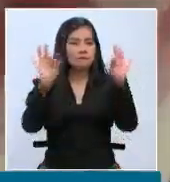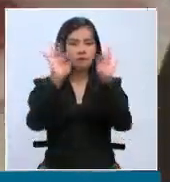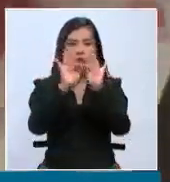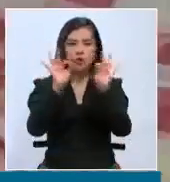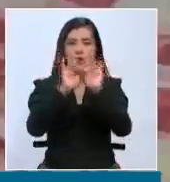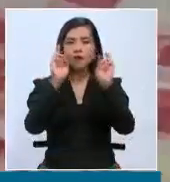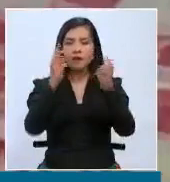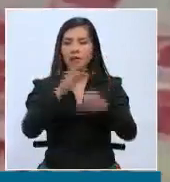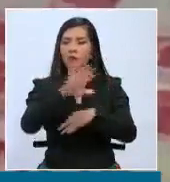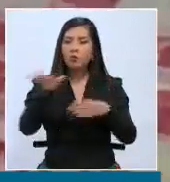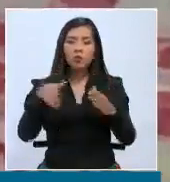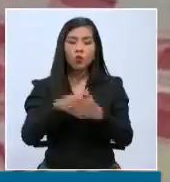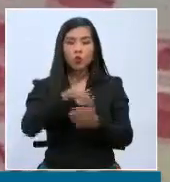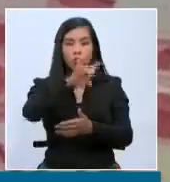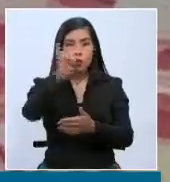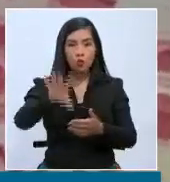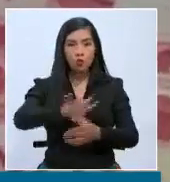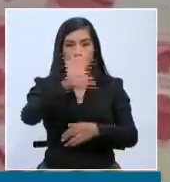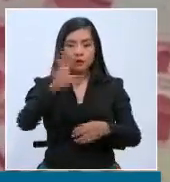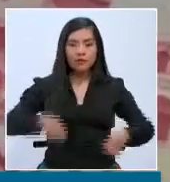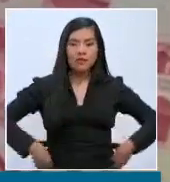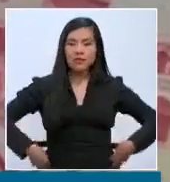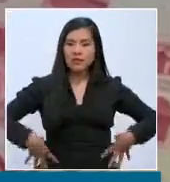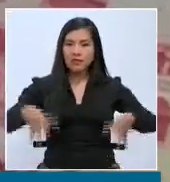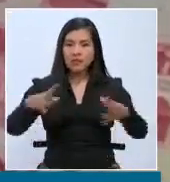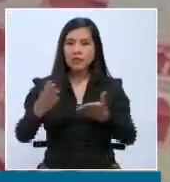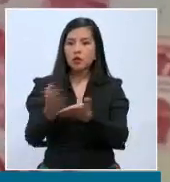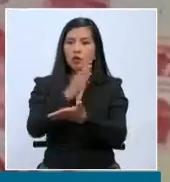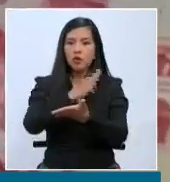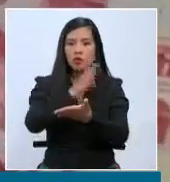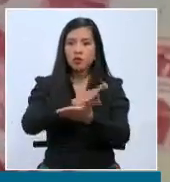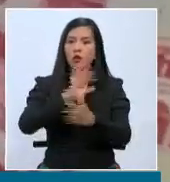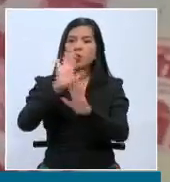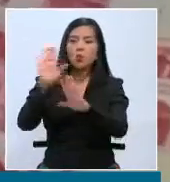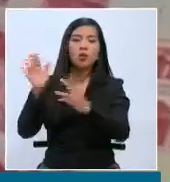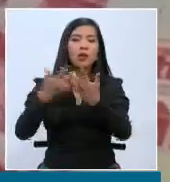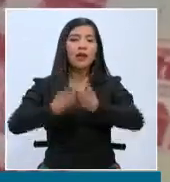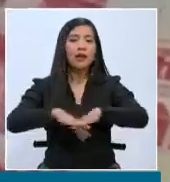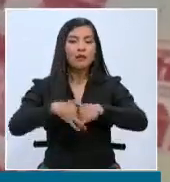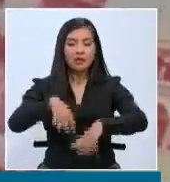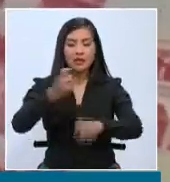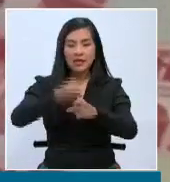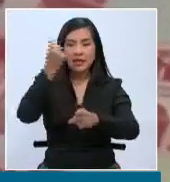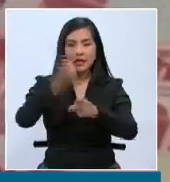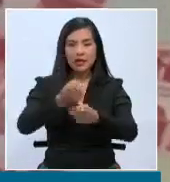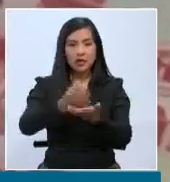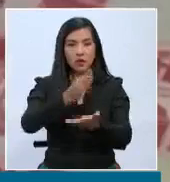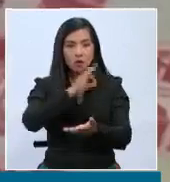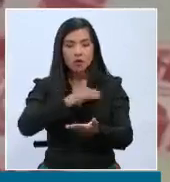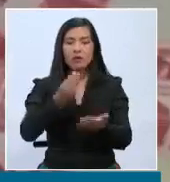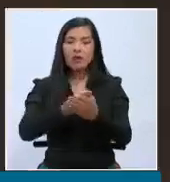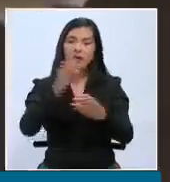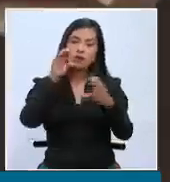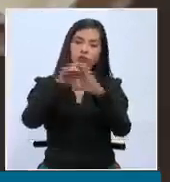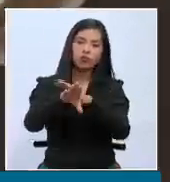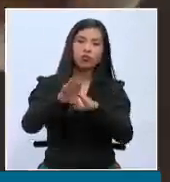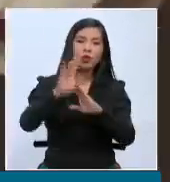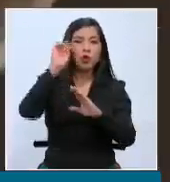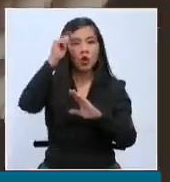las riquezas nacionales, las ganancias de los empresarios, los ingresos al Estado Nacional,